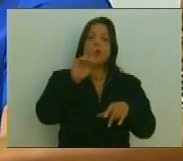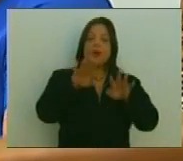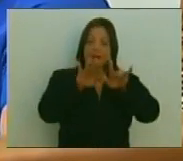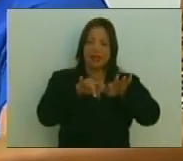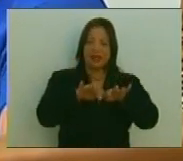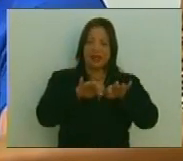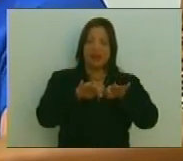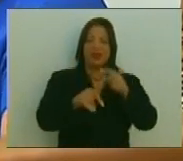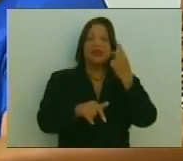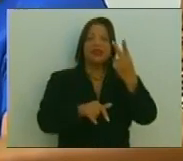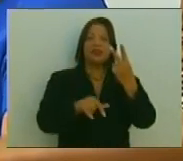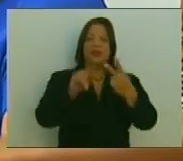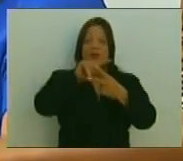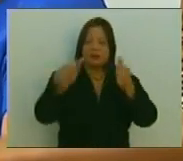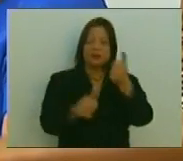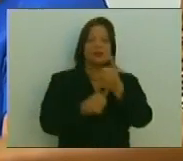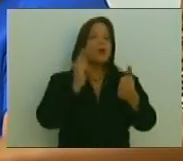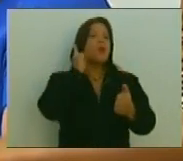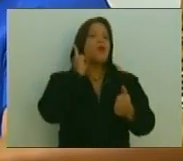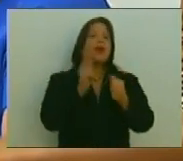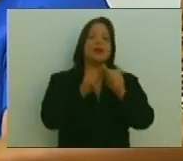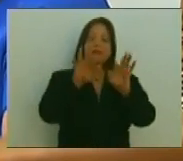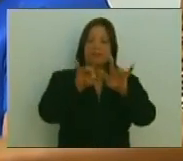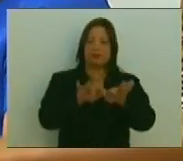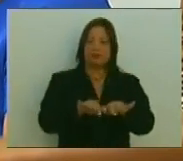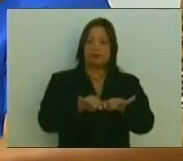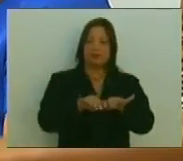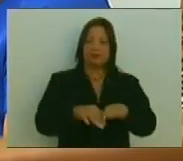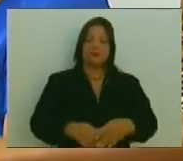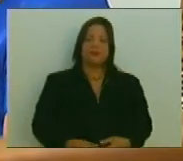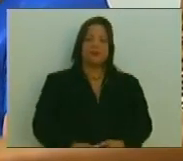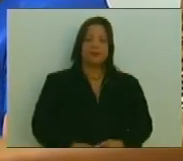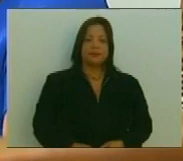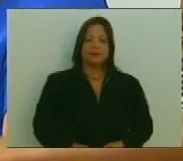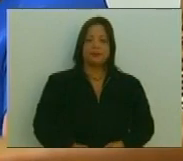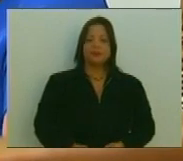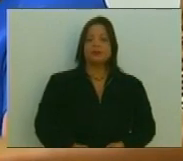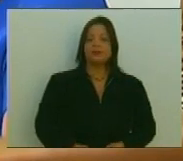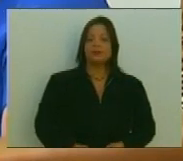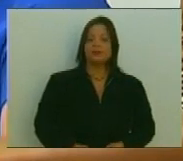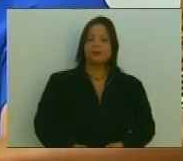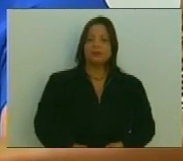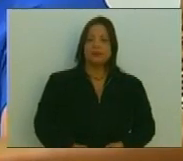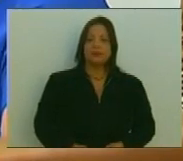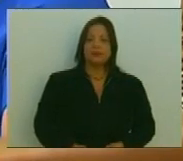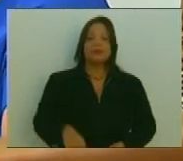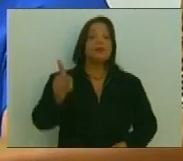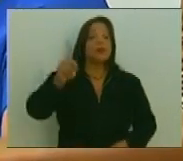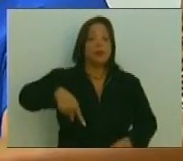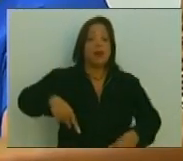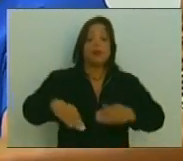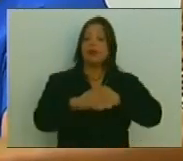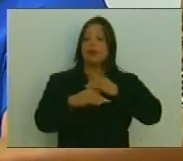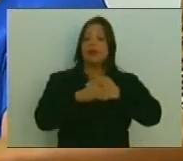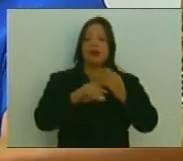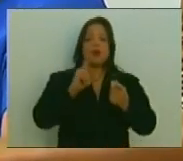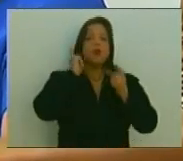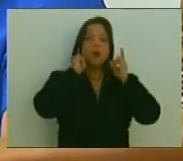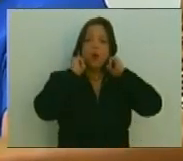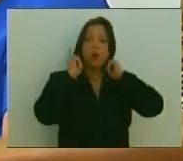Iriarte y de la subsecretaria Carolis Elena Pérez González, así como de los y